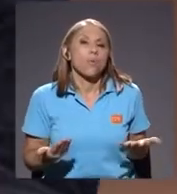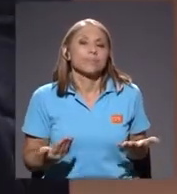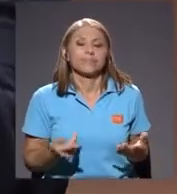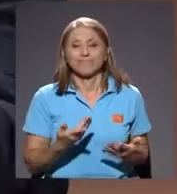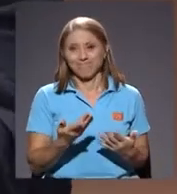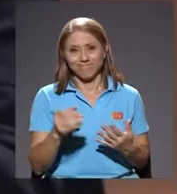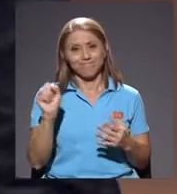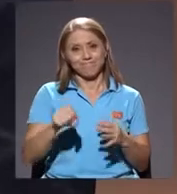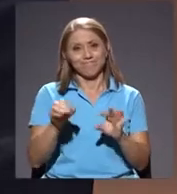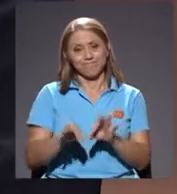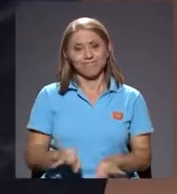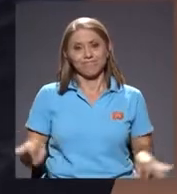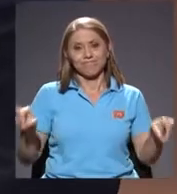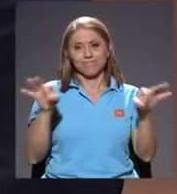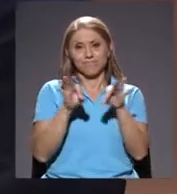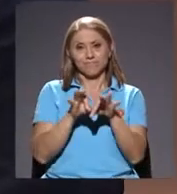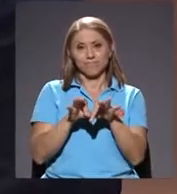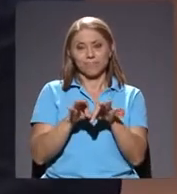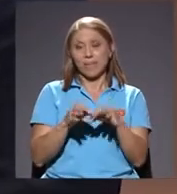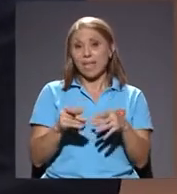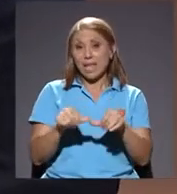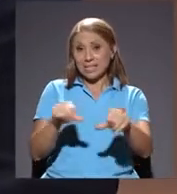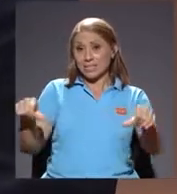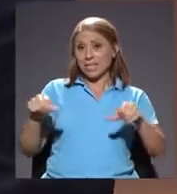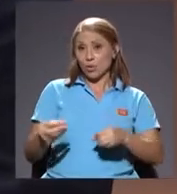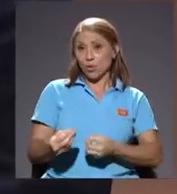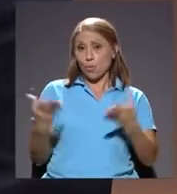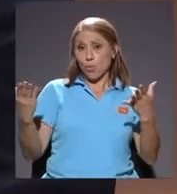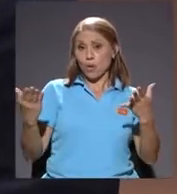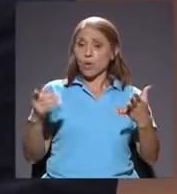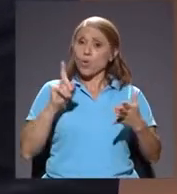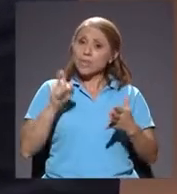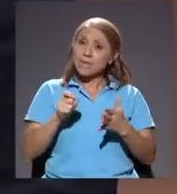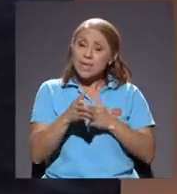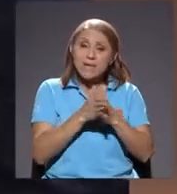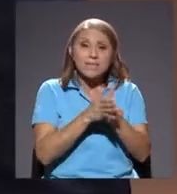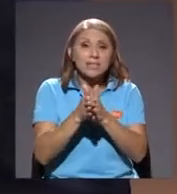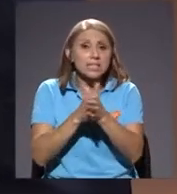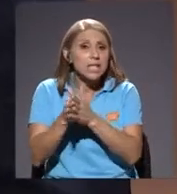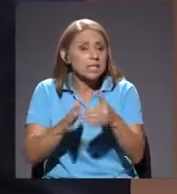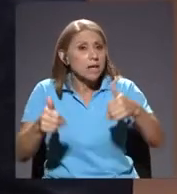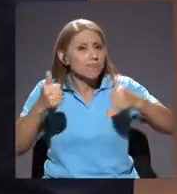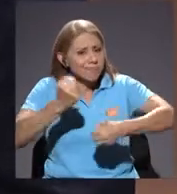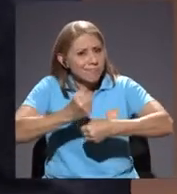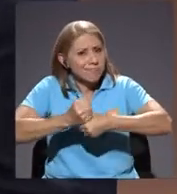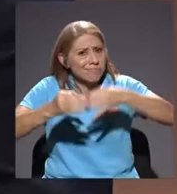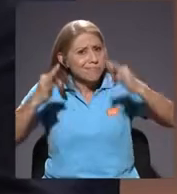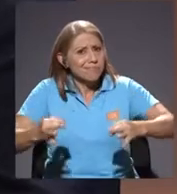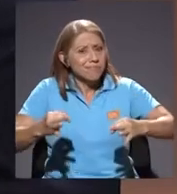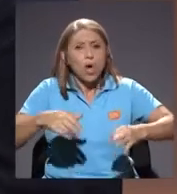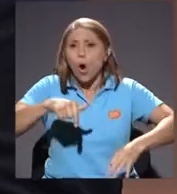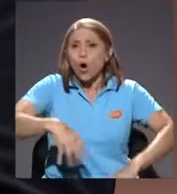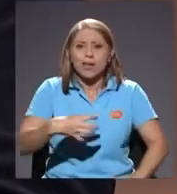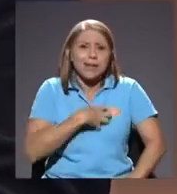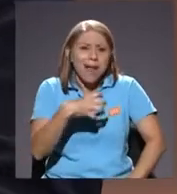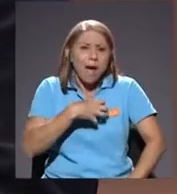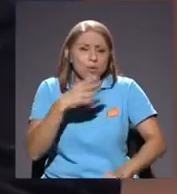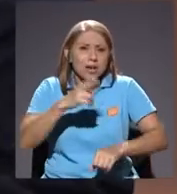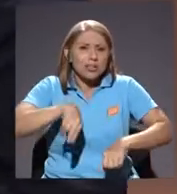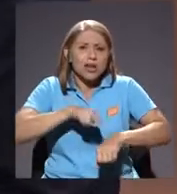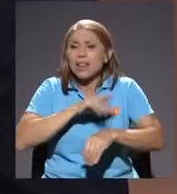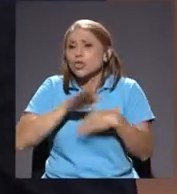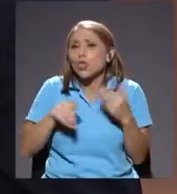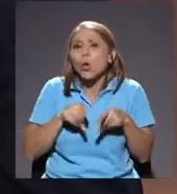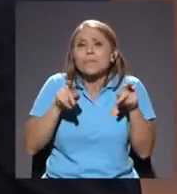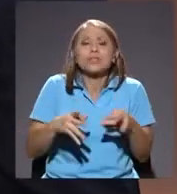elevar la eficiencia del sector público es hoy es un clavo nacional todo el mundo quiere ver que el gobierno haga más de lo que ya hace el gobierno